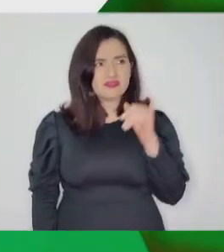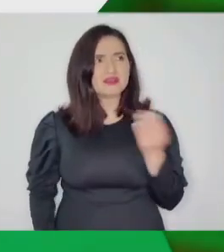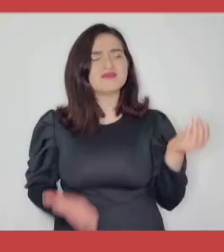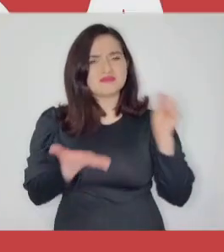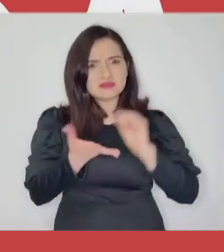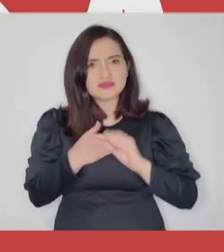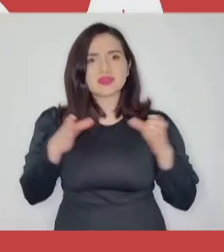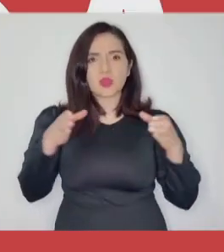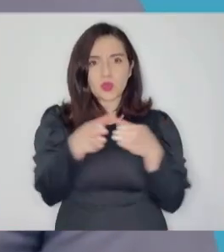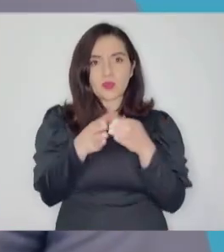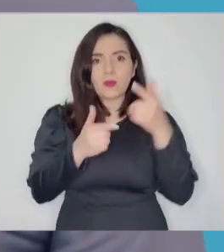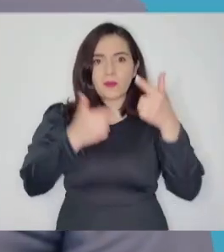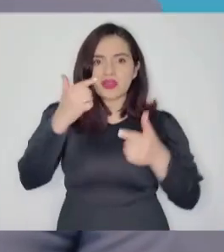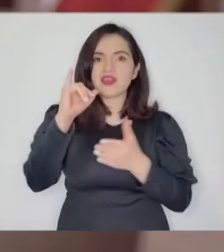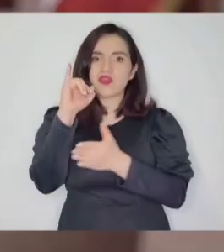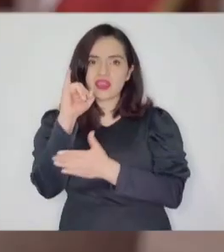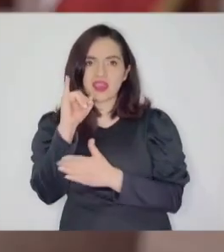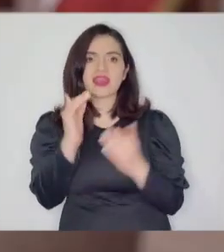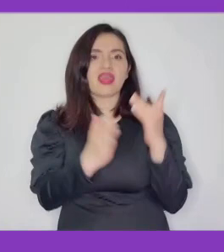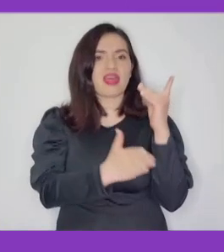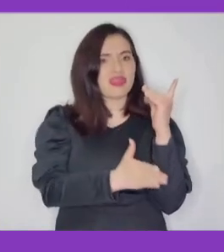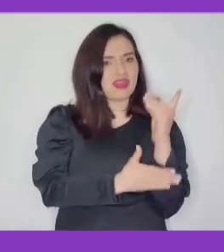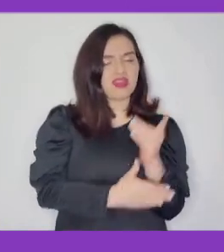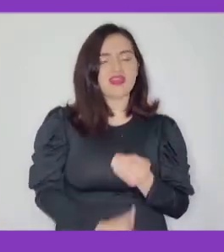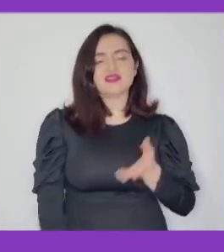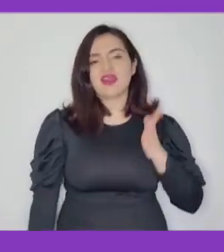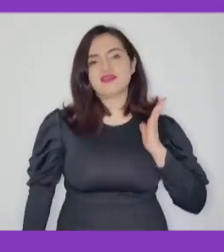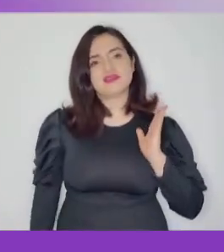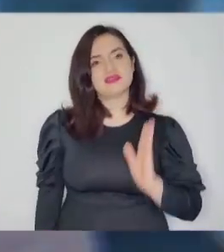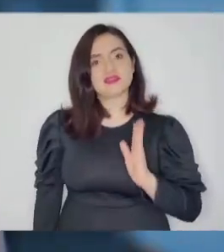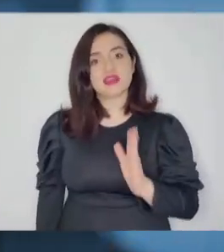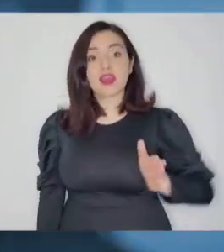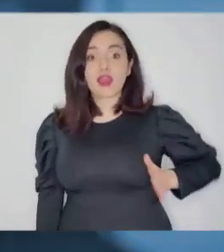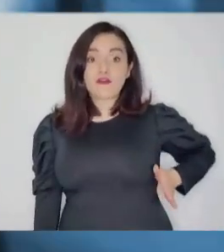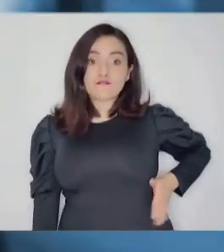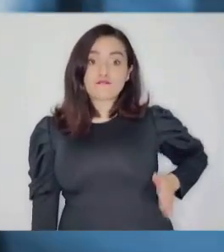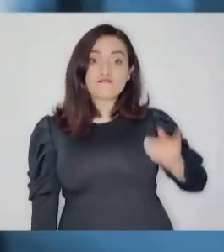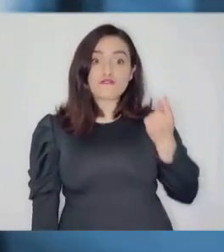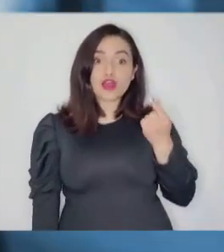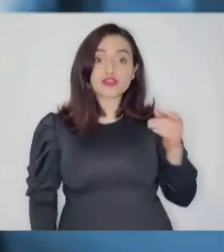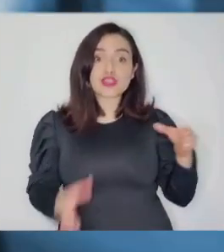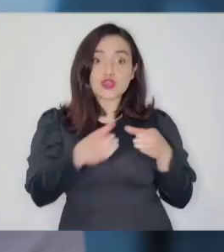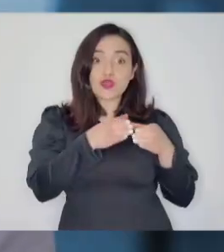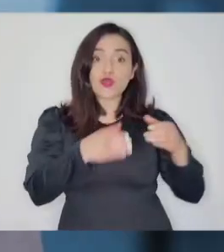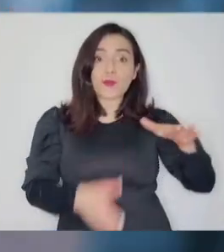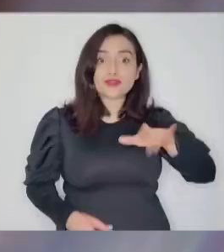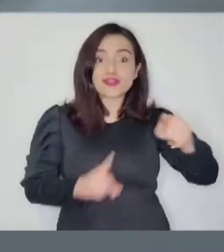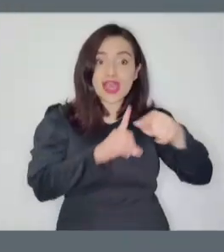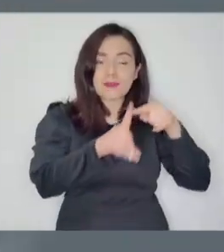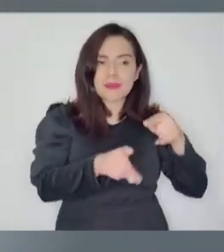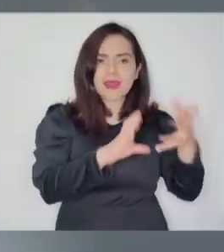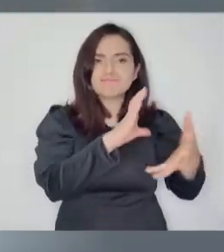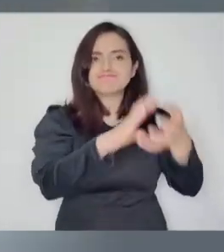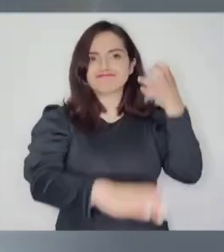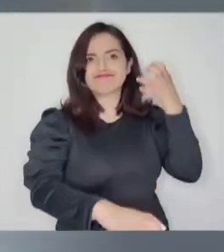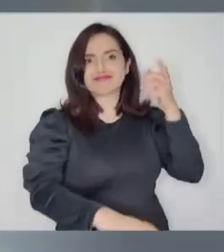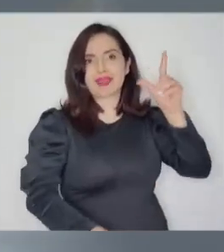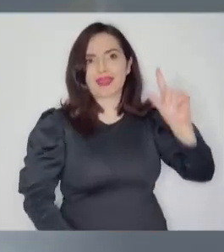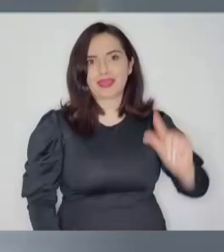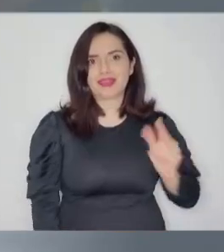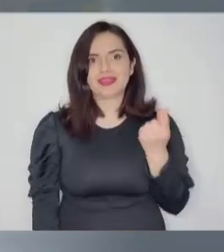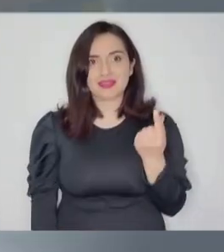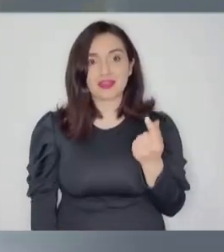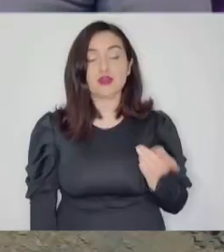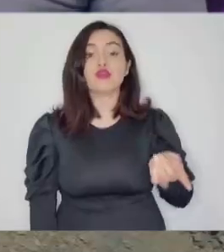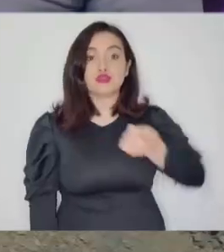Una vez más, la izquierda y la derecha le siguen golpeando al bolsillo de la clase media y clase media emergente. Por eso, nosotros le vamos a